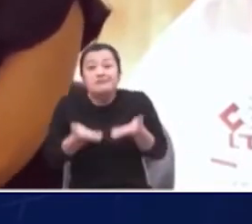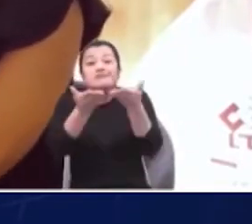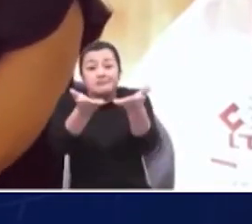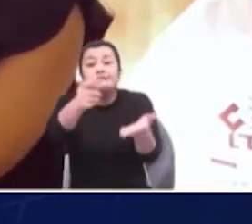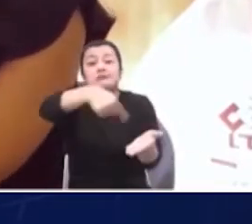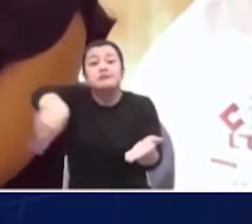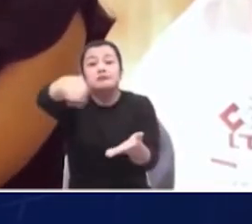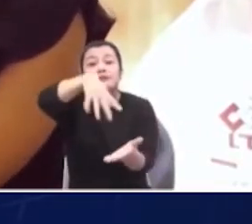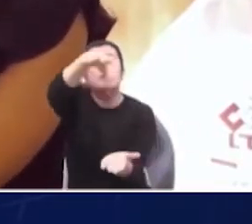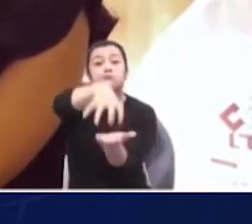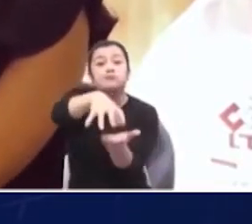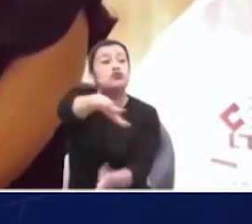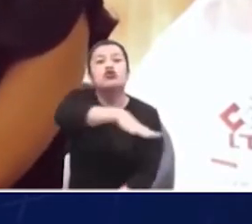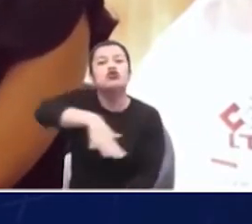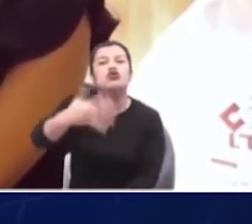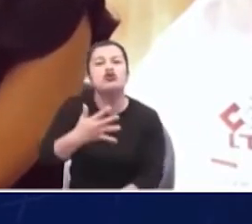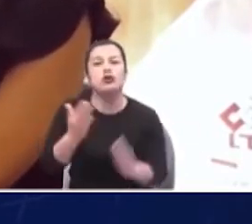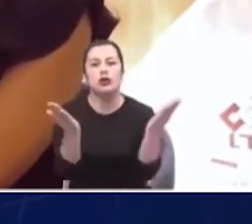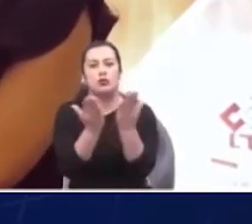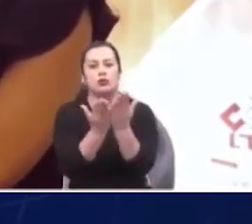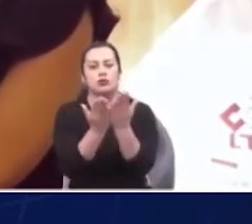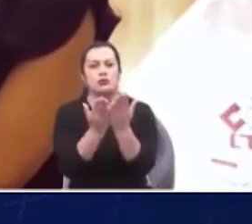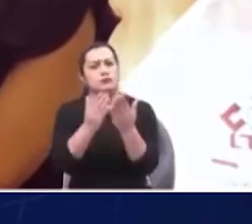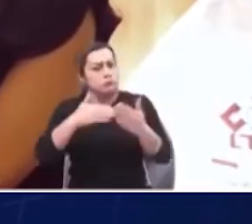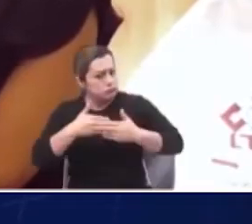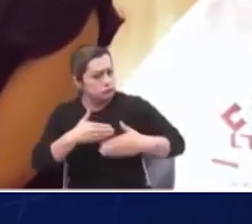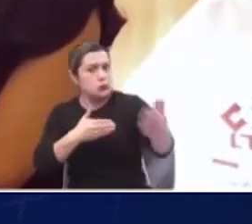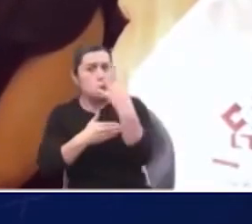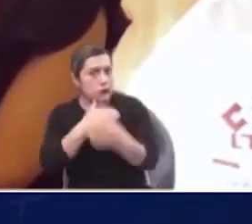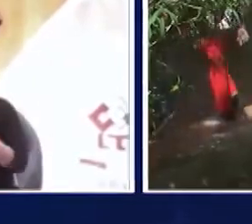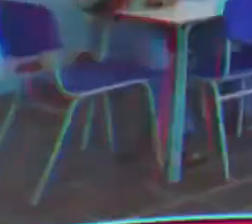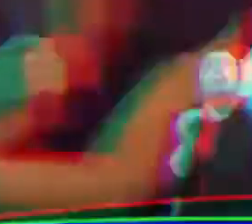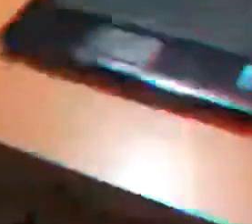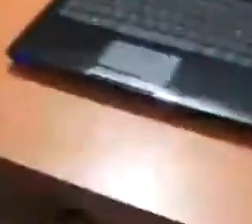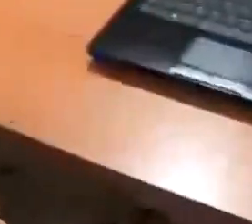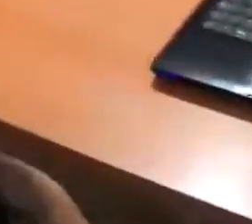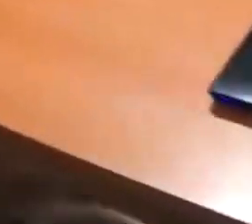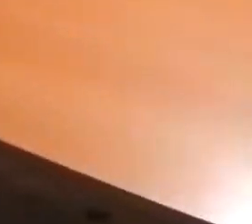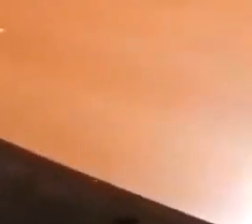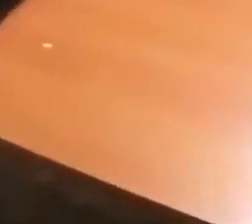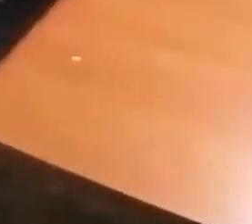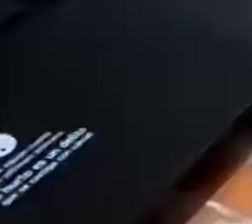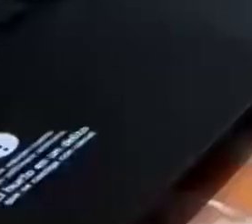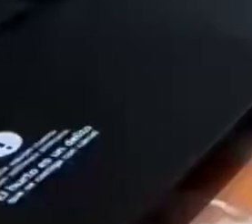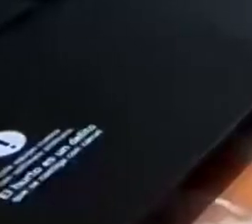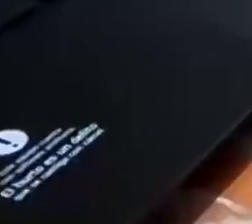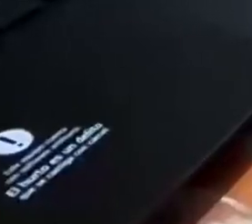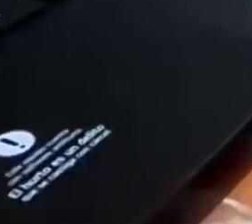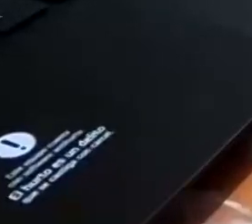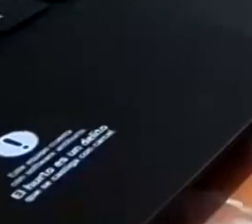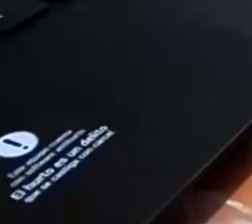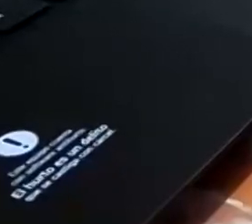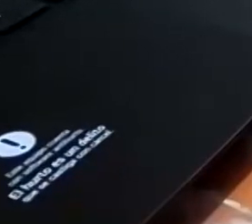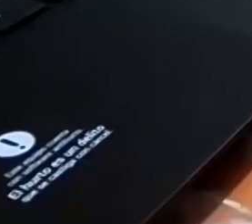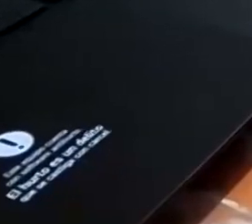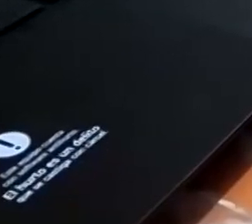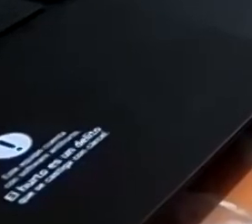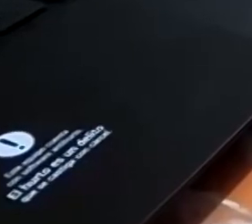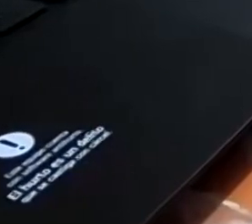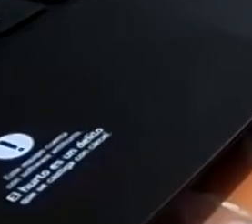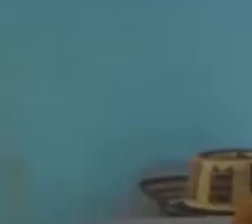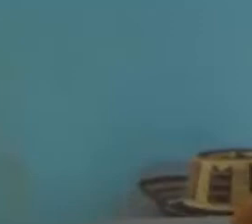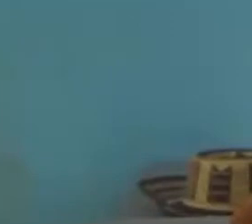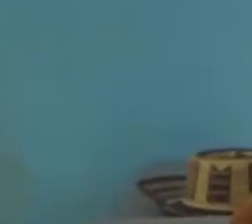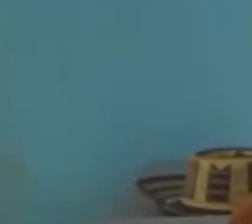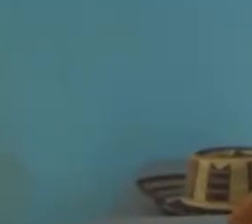programa más de 4 años. Y bienvenidos todos los que sumen y agreguen. En el marco de esta estrategia se busca además la